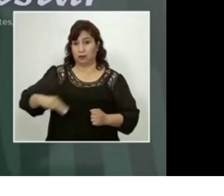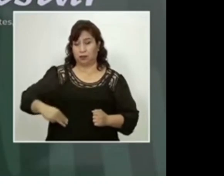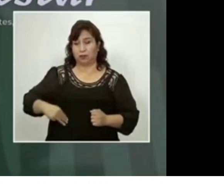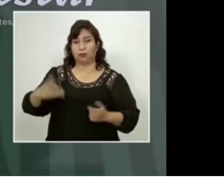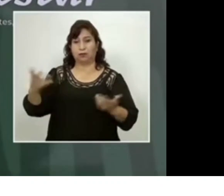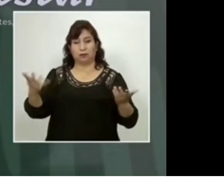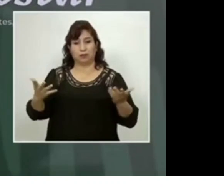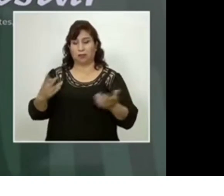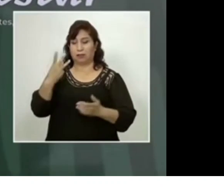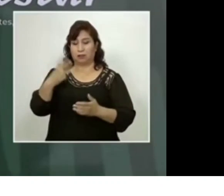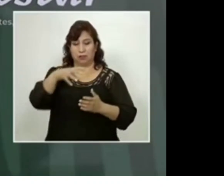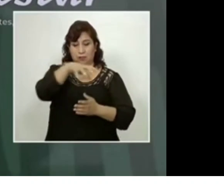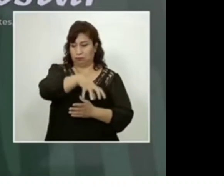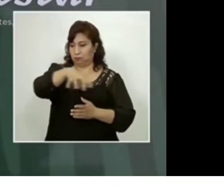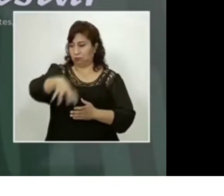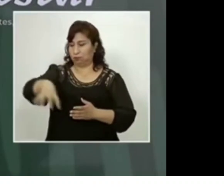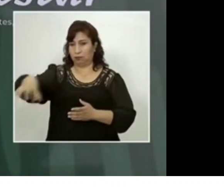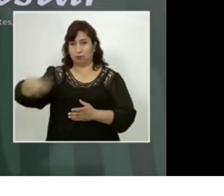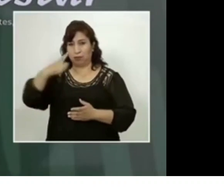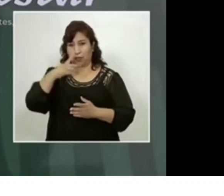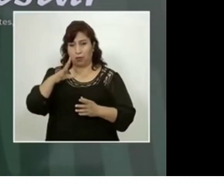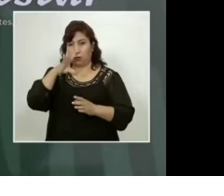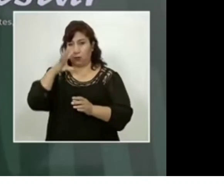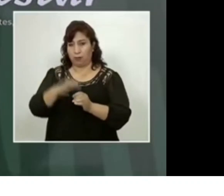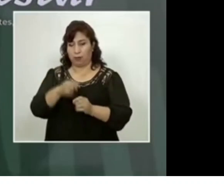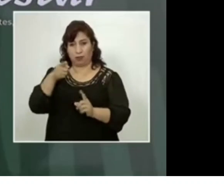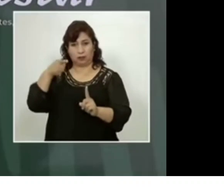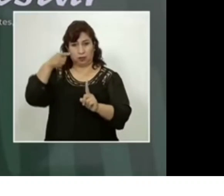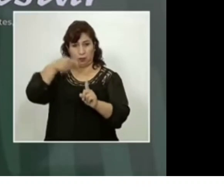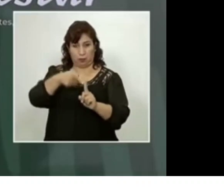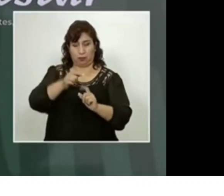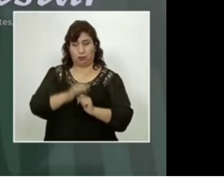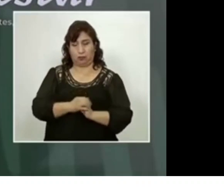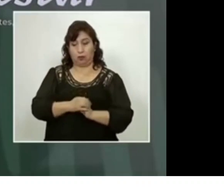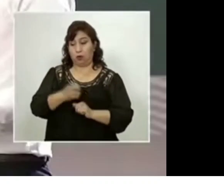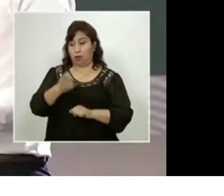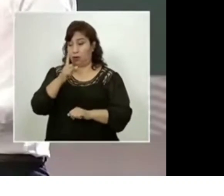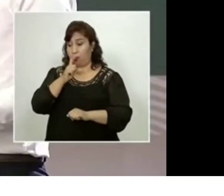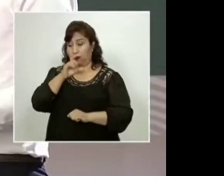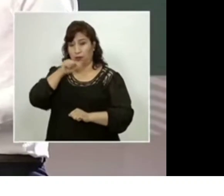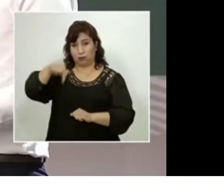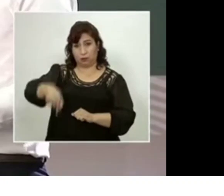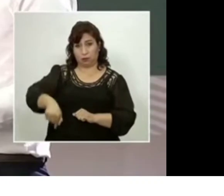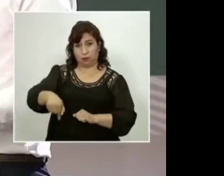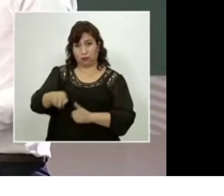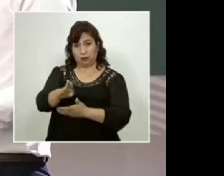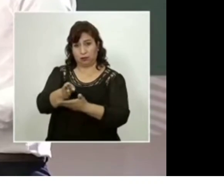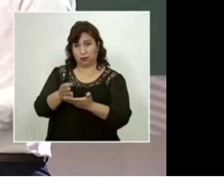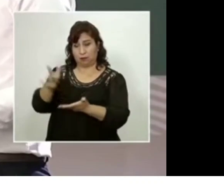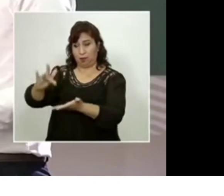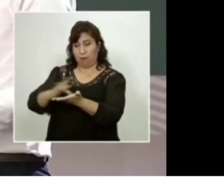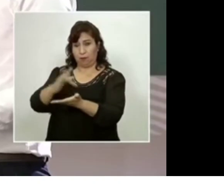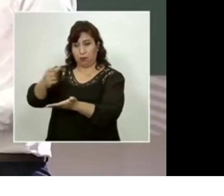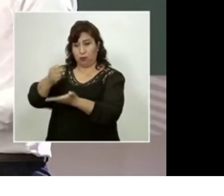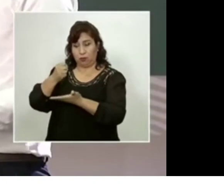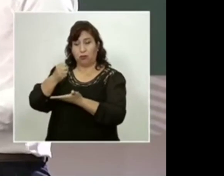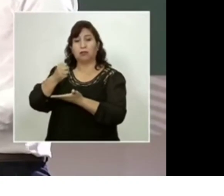3 sucursales para cumplir con este objetivo. En total, en el estado de Aguascalientes reciben apoyos